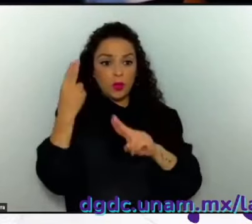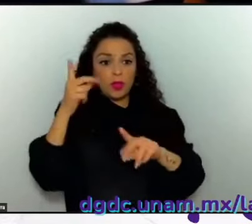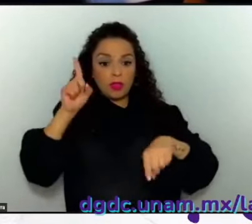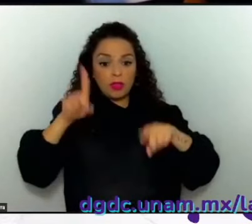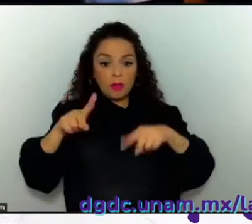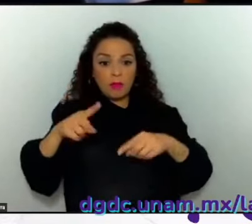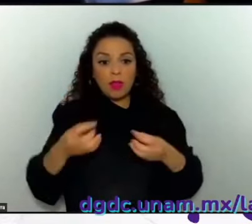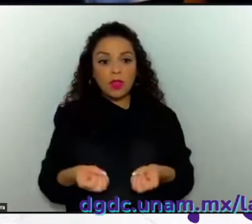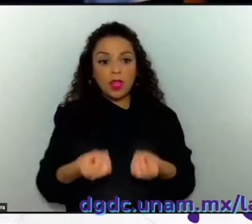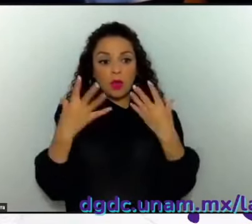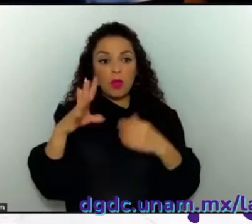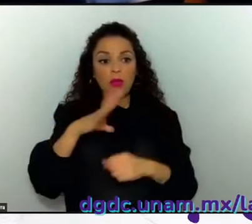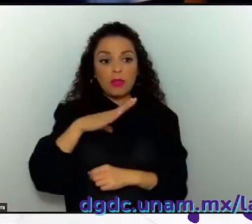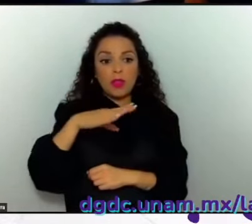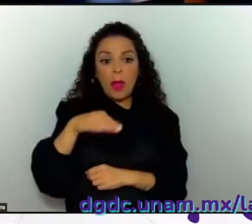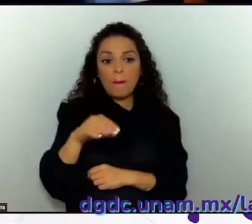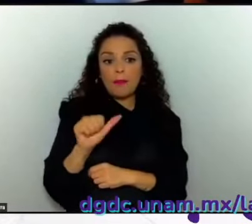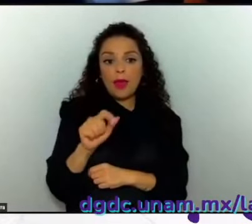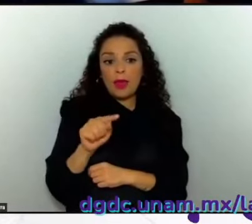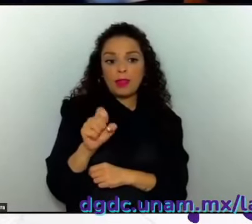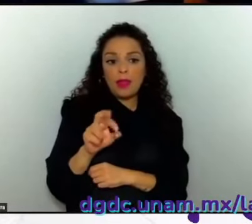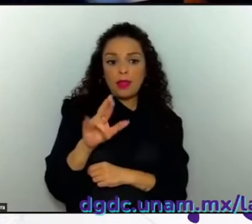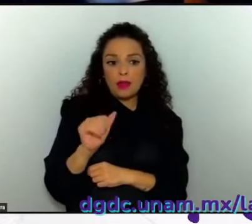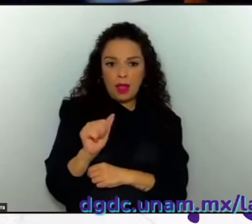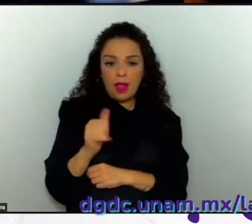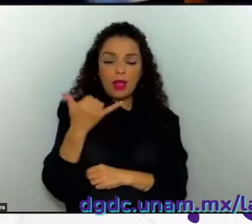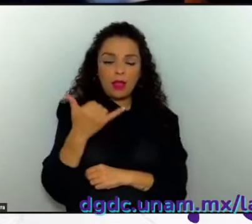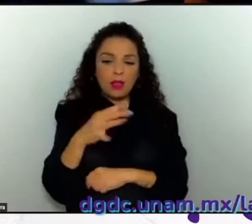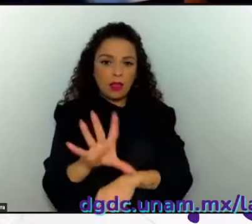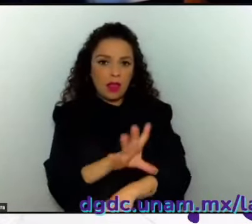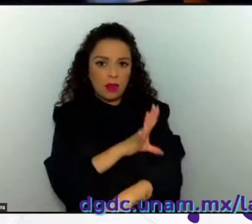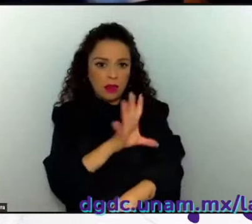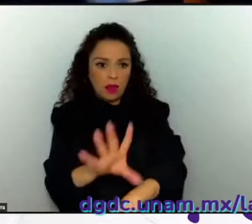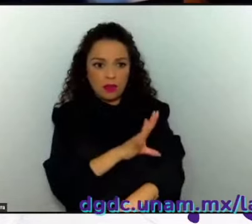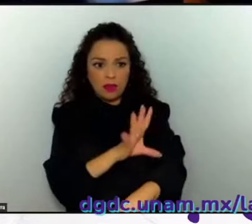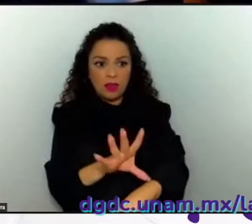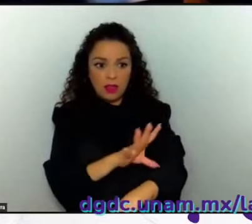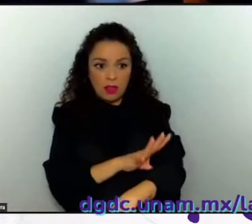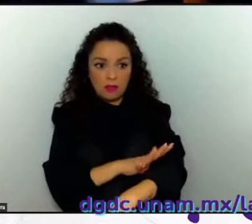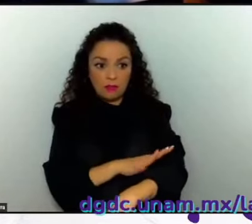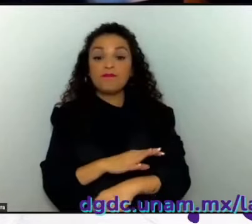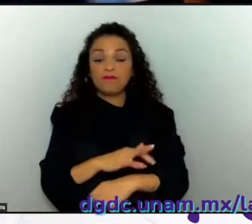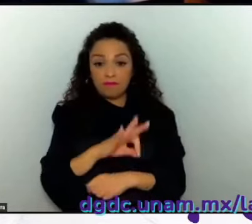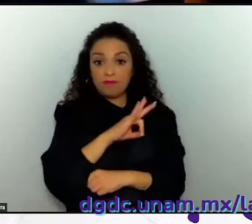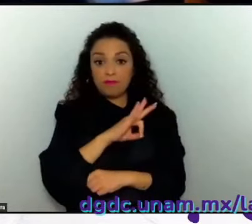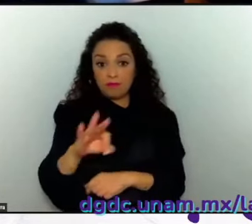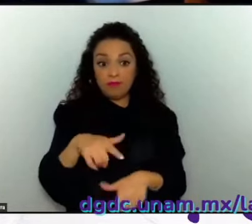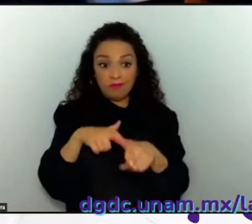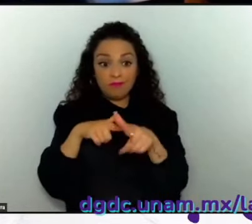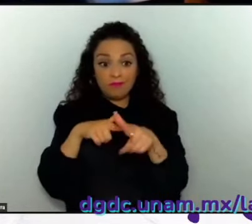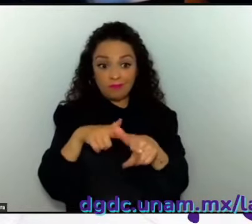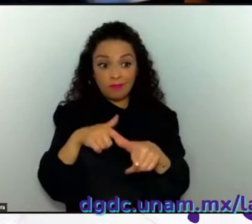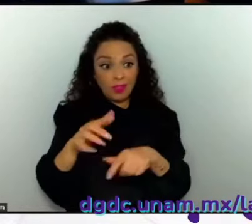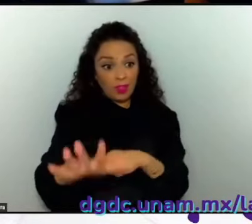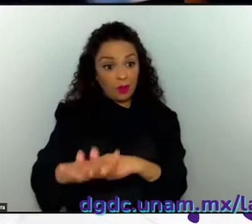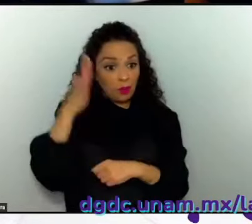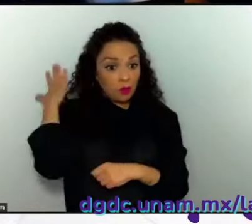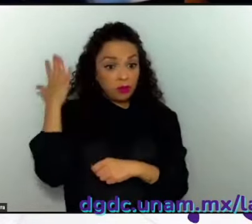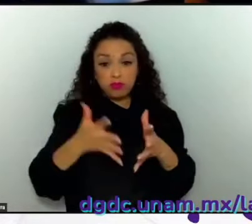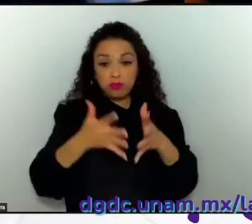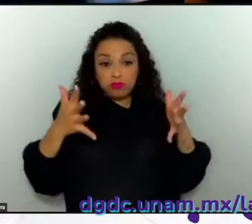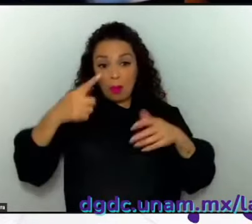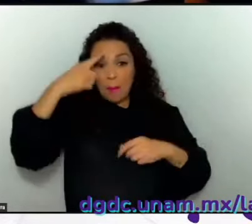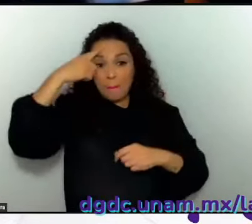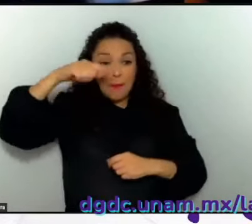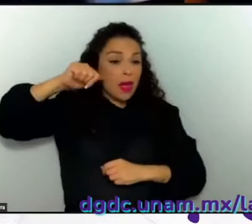tenga y de energía, y se divide en tres posibilidades: que el universo siga expandiéndose aceleradamente y lo hagas por siempre. En